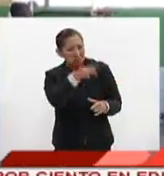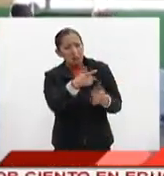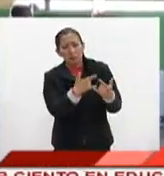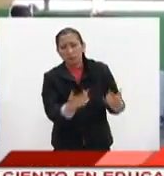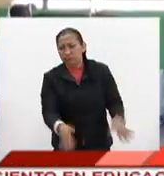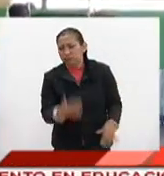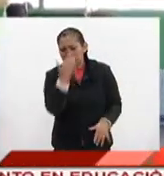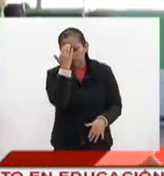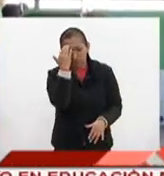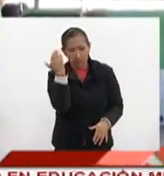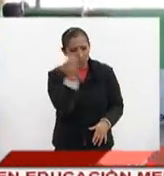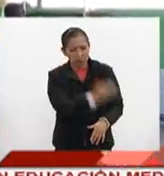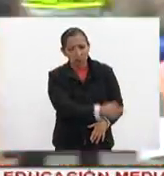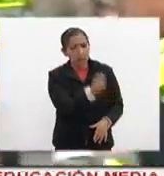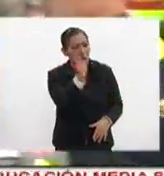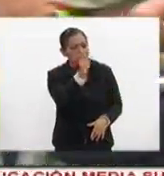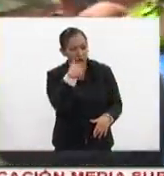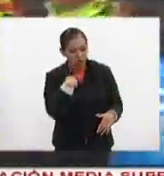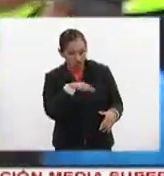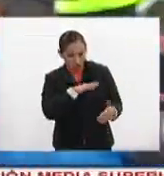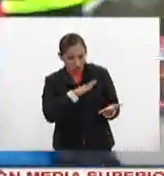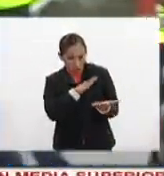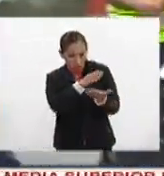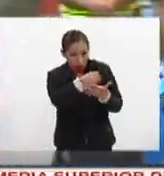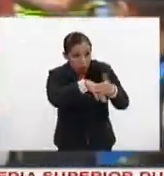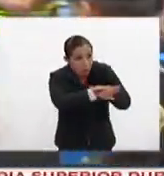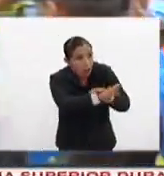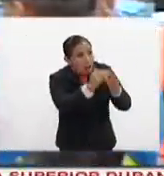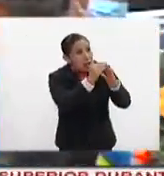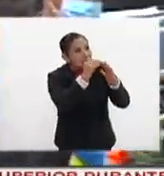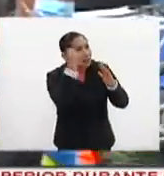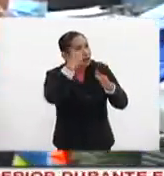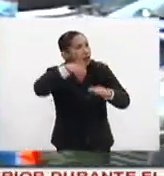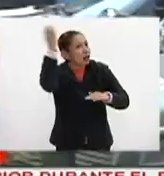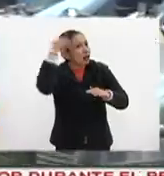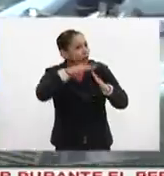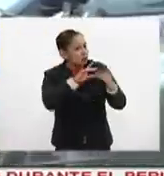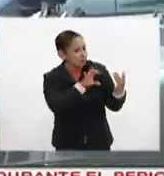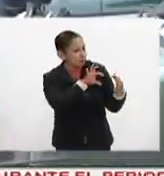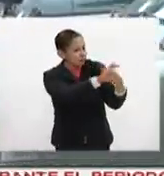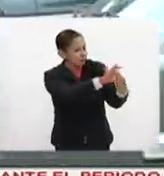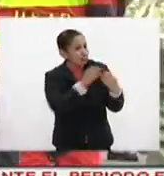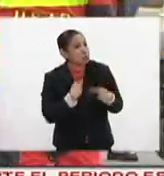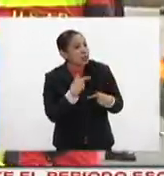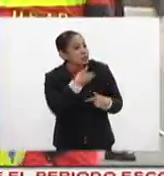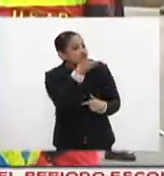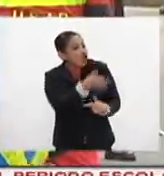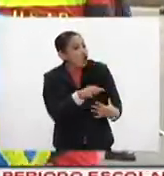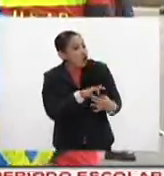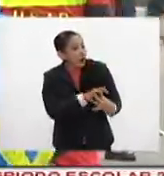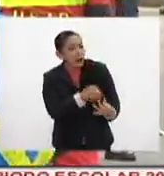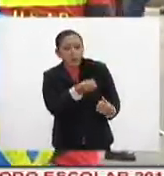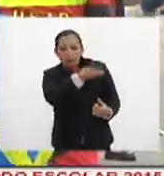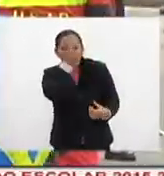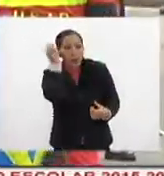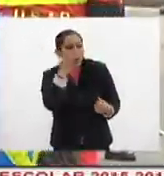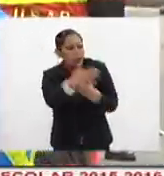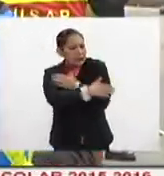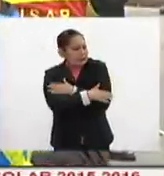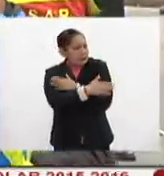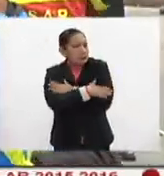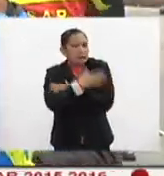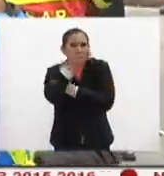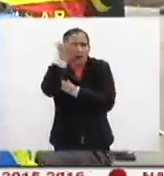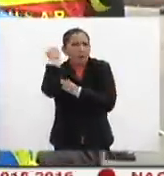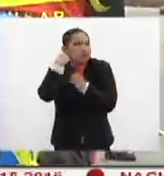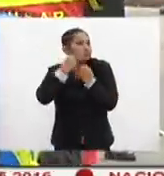dolorosas. En el momento que entrábamos a la casa, nos olvidábamos de la casa y nos conectábamos con las personas. No sabemos a cuánta gente hemos abrazado, no